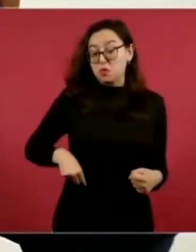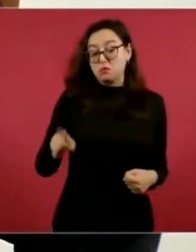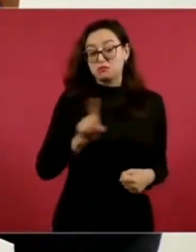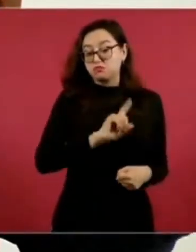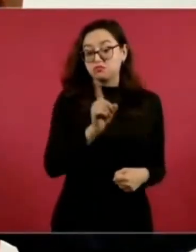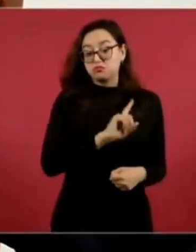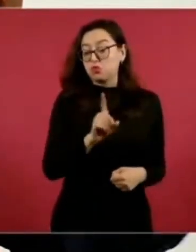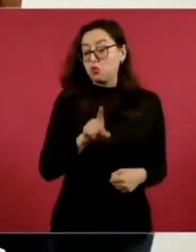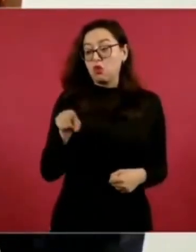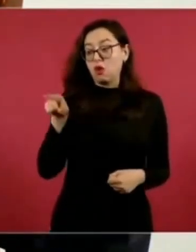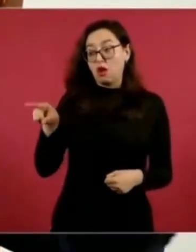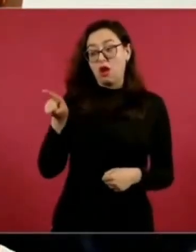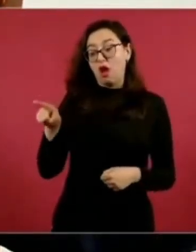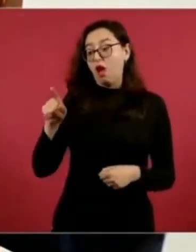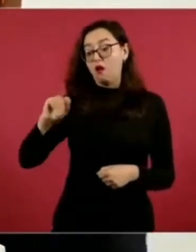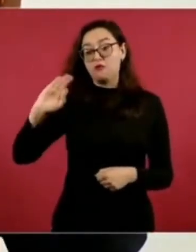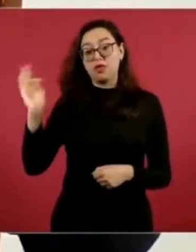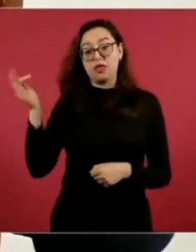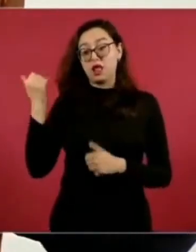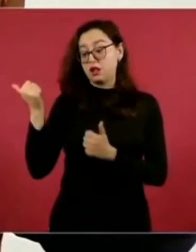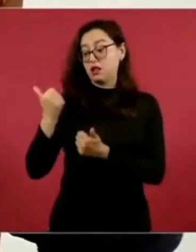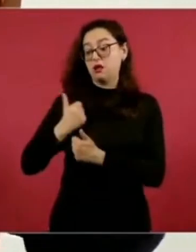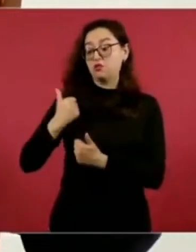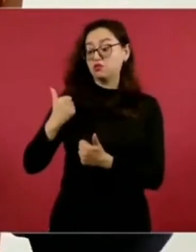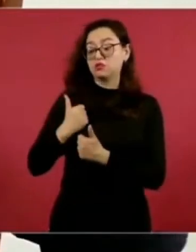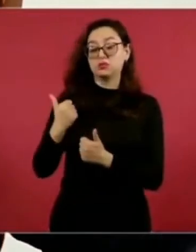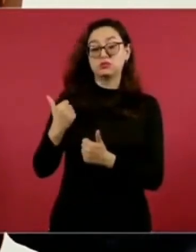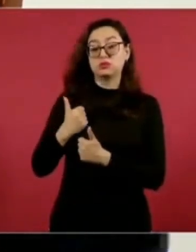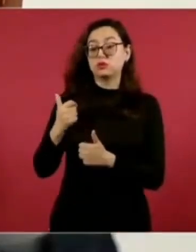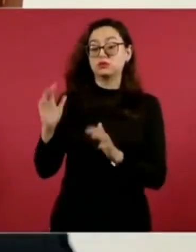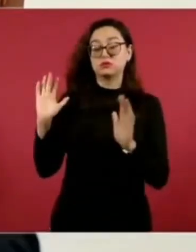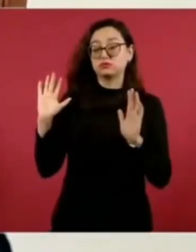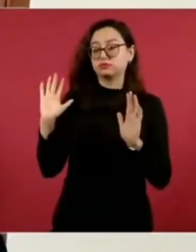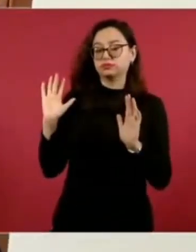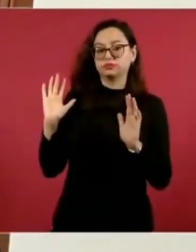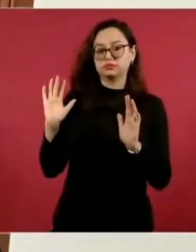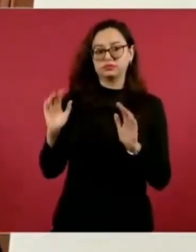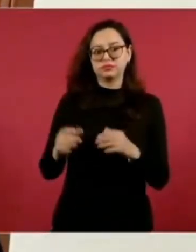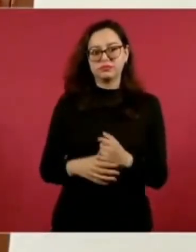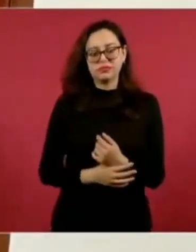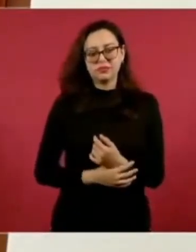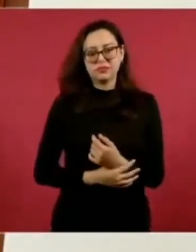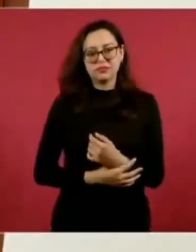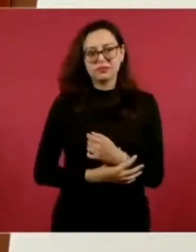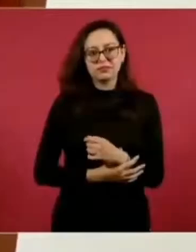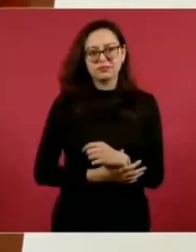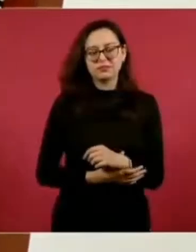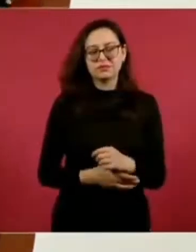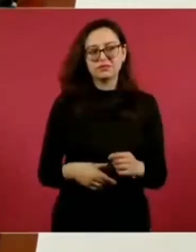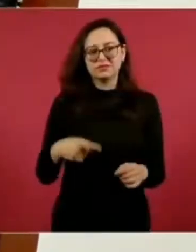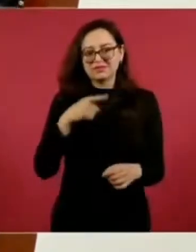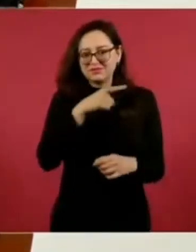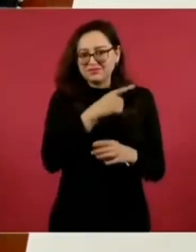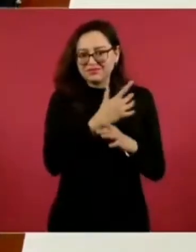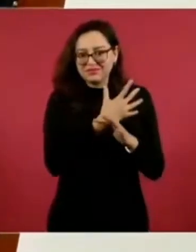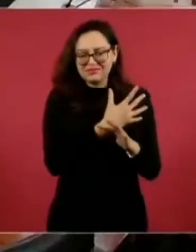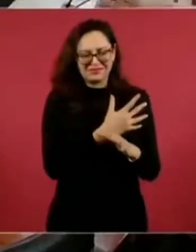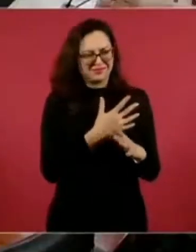locales con Guerreros Unidos, sino que